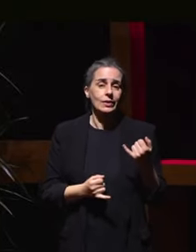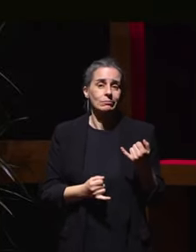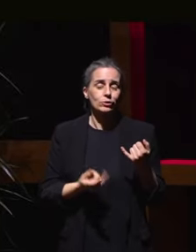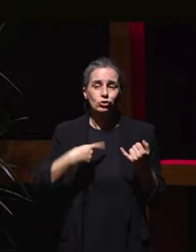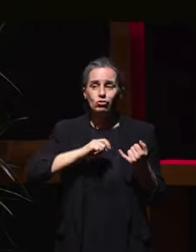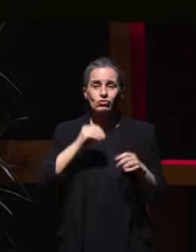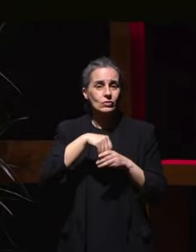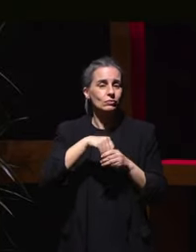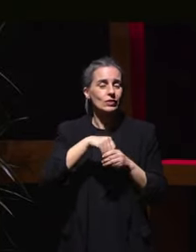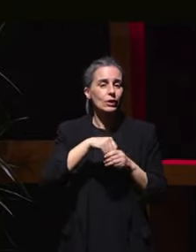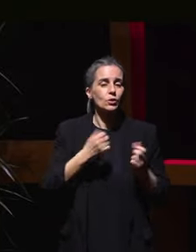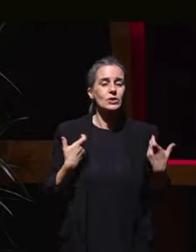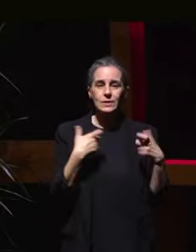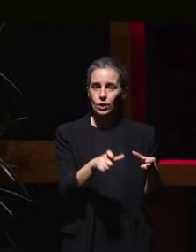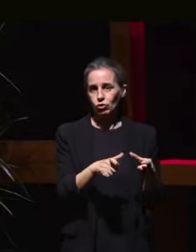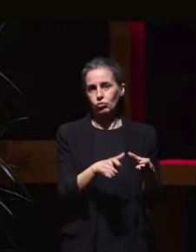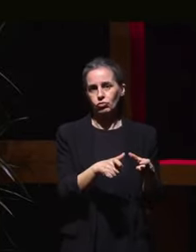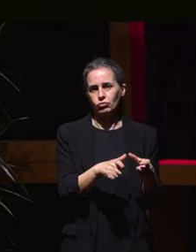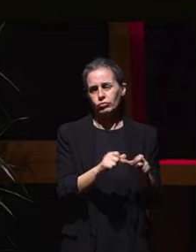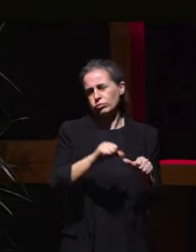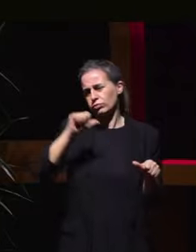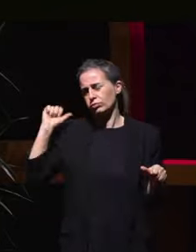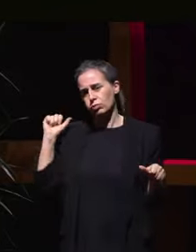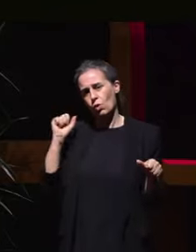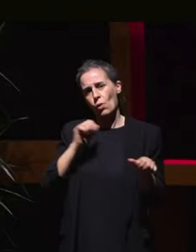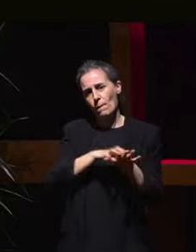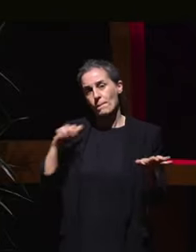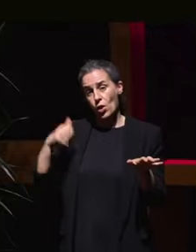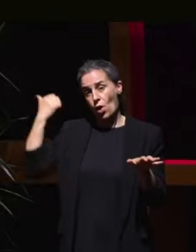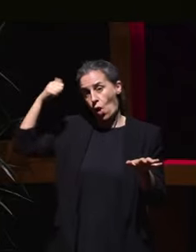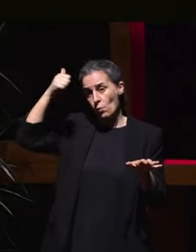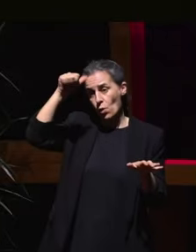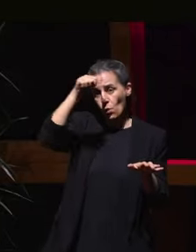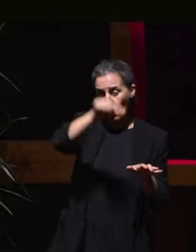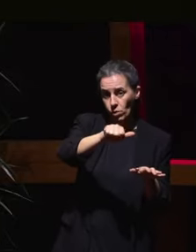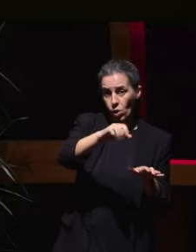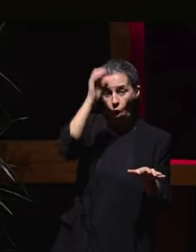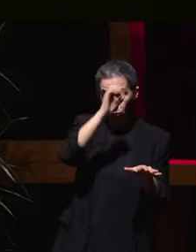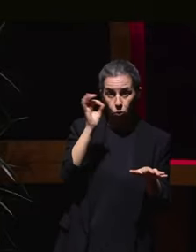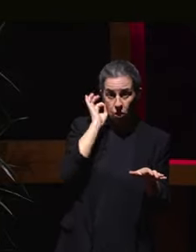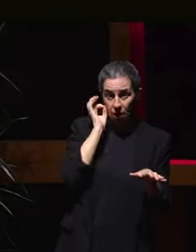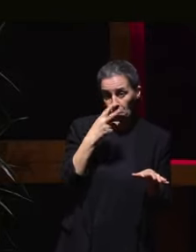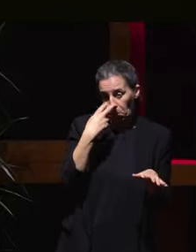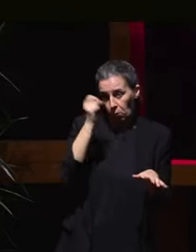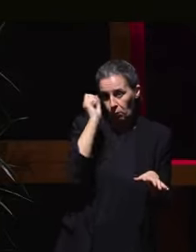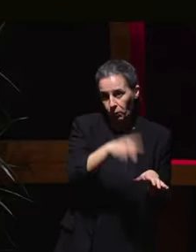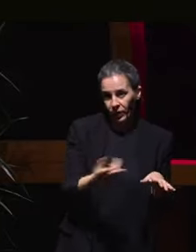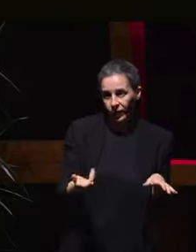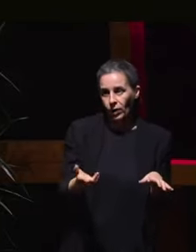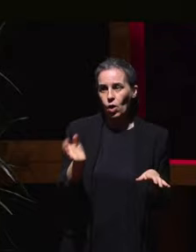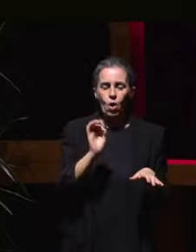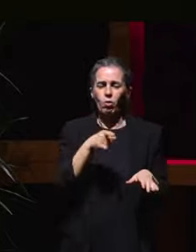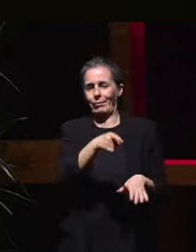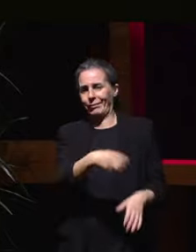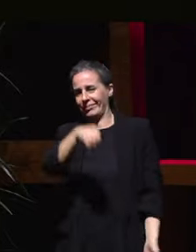sector históricamente masculinizado, a opinión dunha muller non ten que ser válida. Nin puta idea de